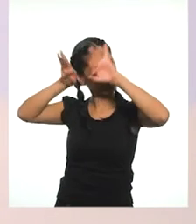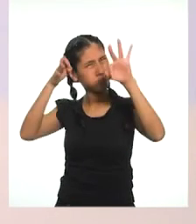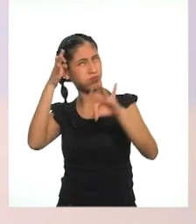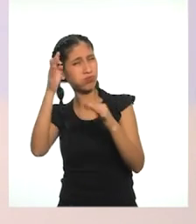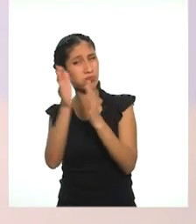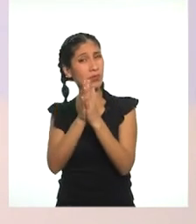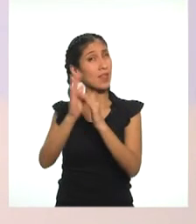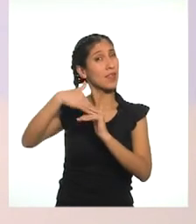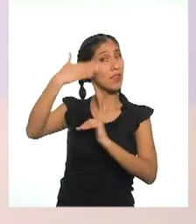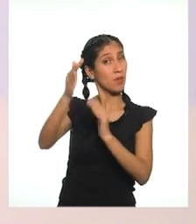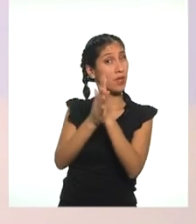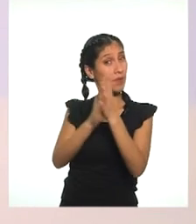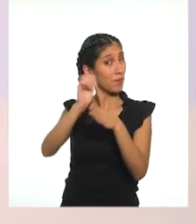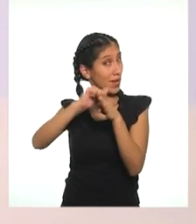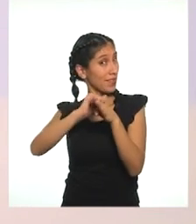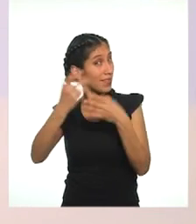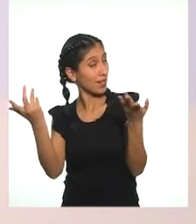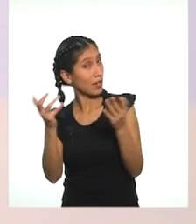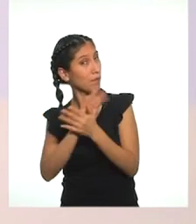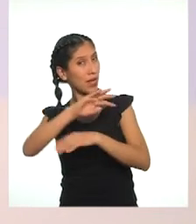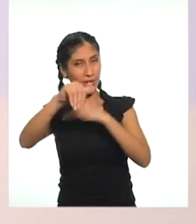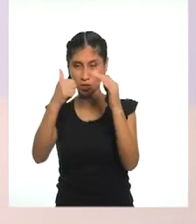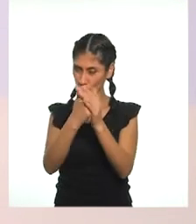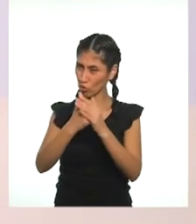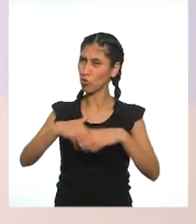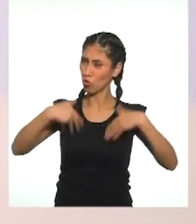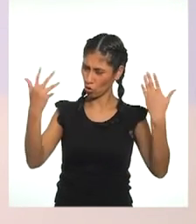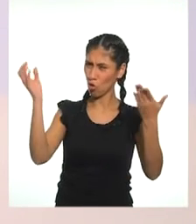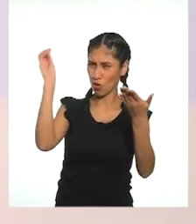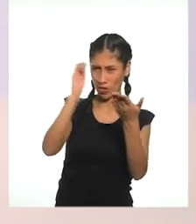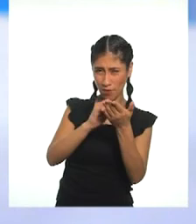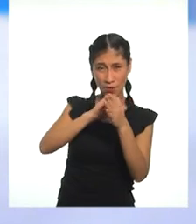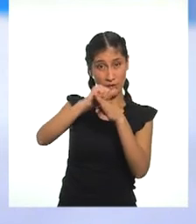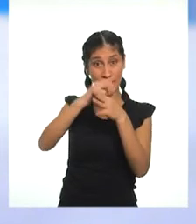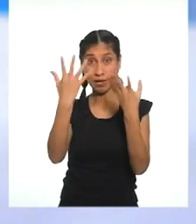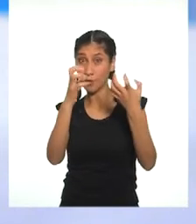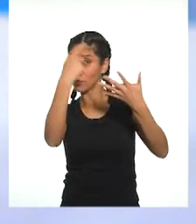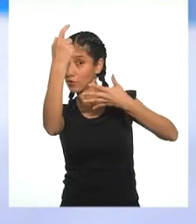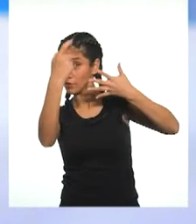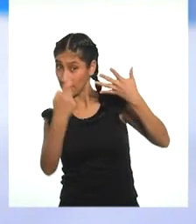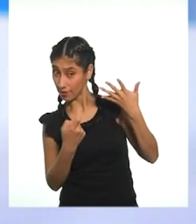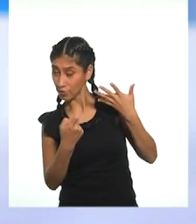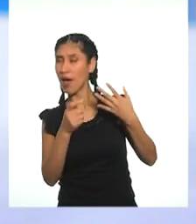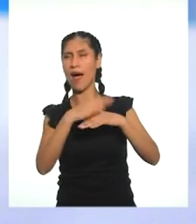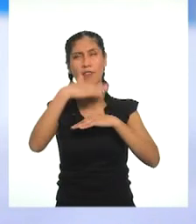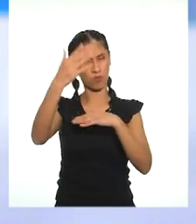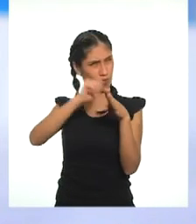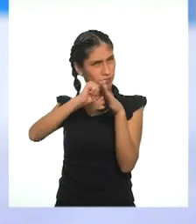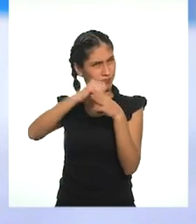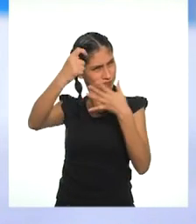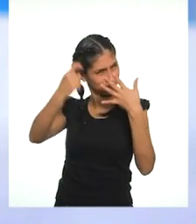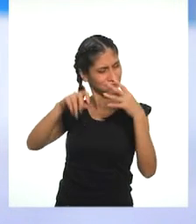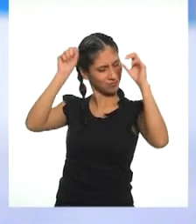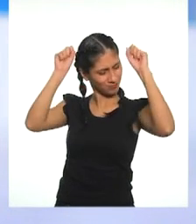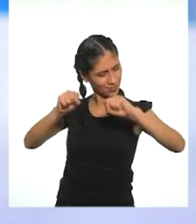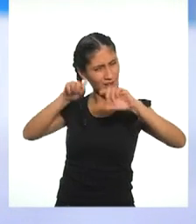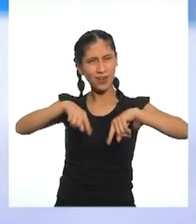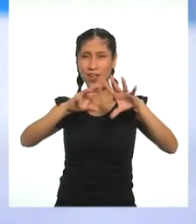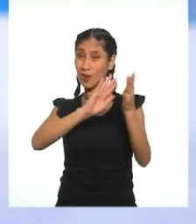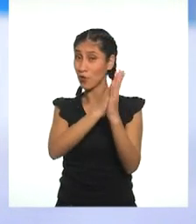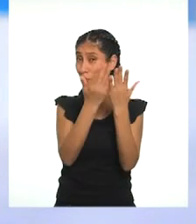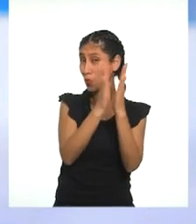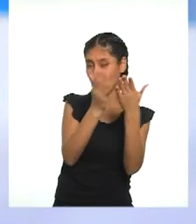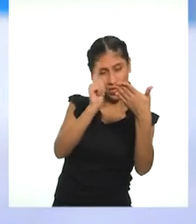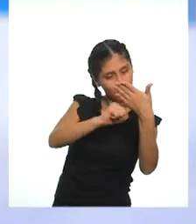Y luego poner manos a la obra para que se vuelva realidad. Así es hora de tomar nuestro cuaderno